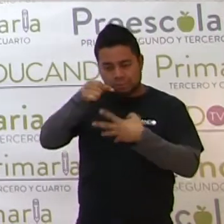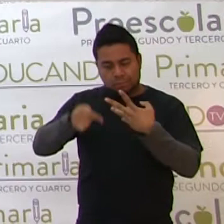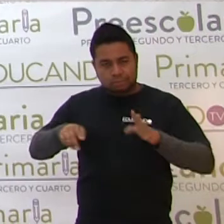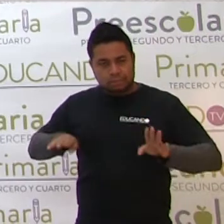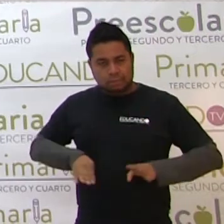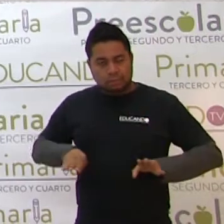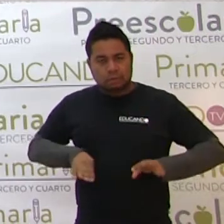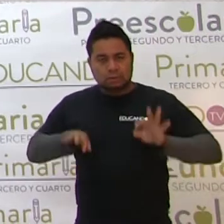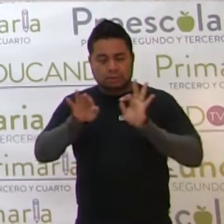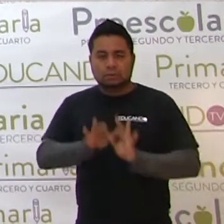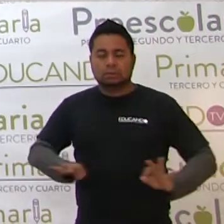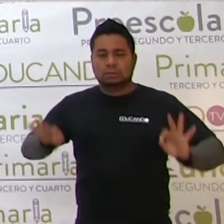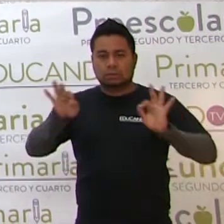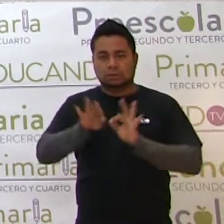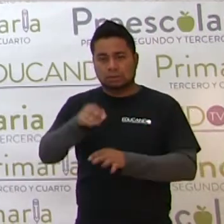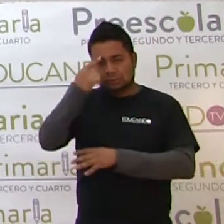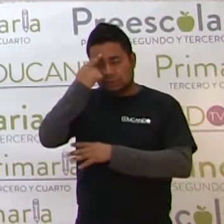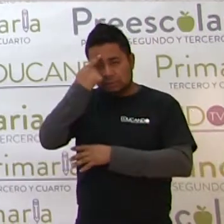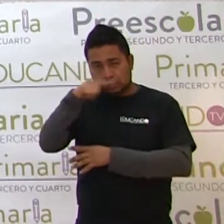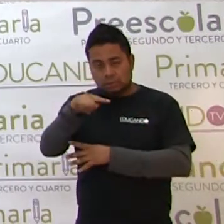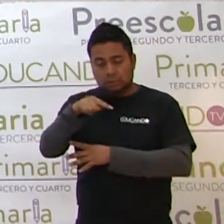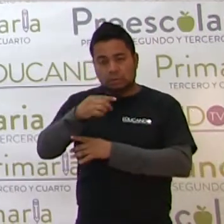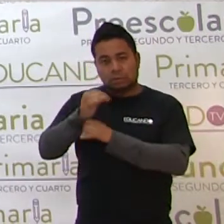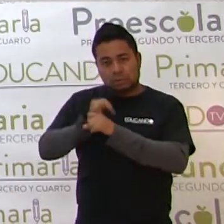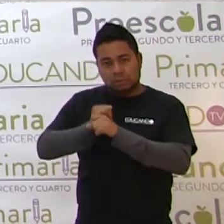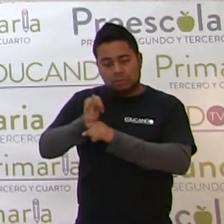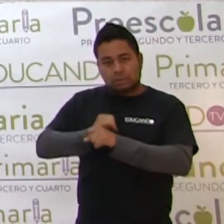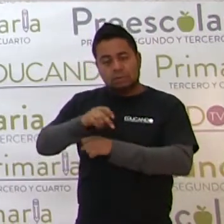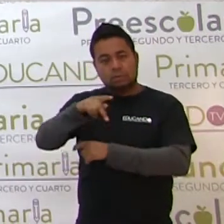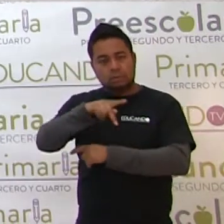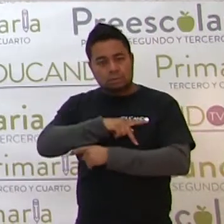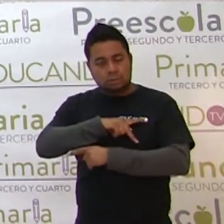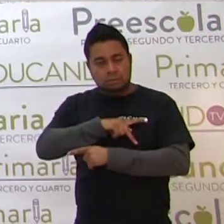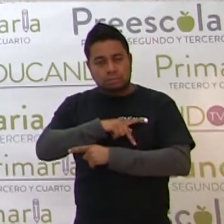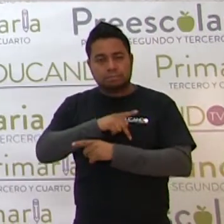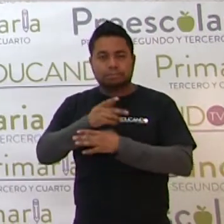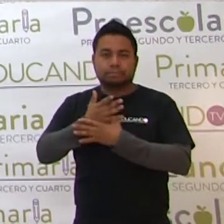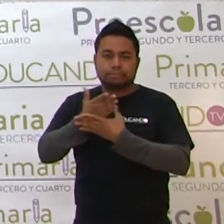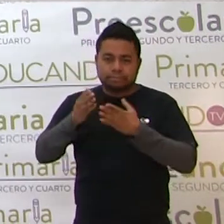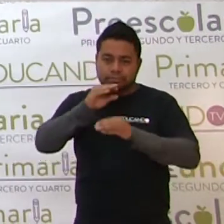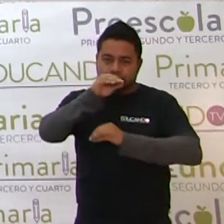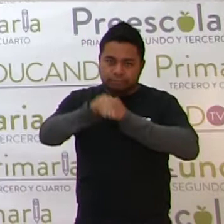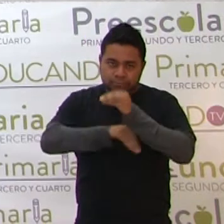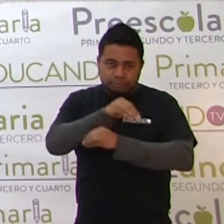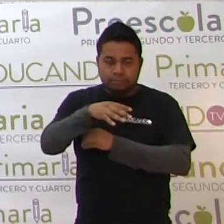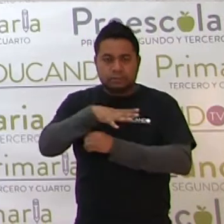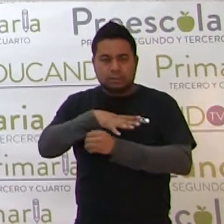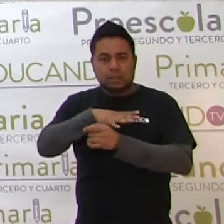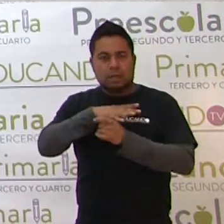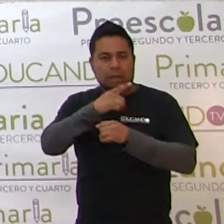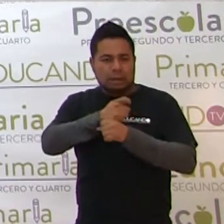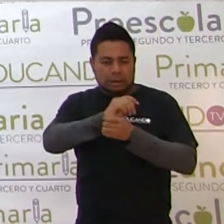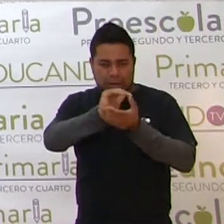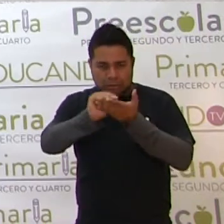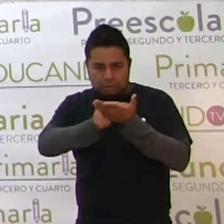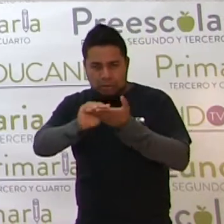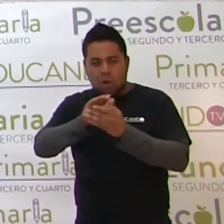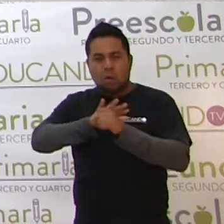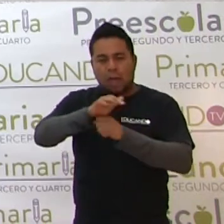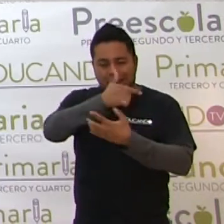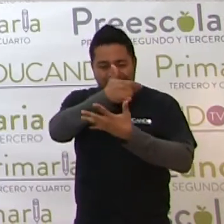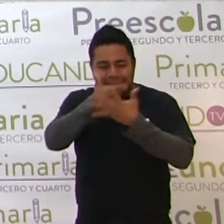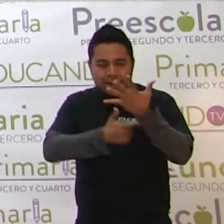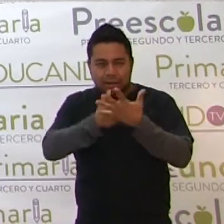sean necesarios para nuestra investigación. Vamos a clasificarlo, haremos un borrador de un índice. Es